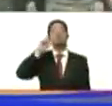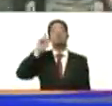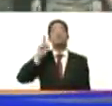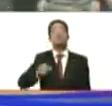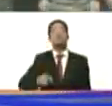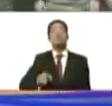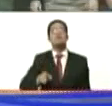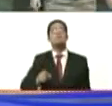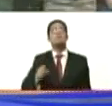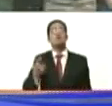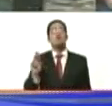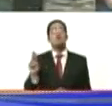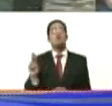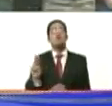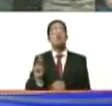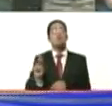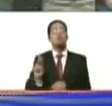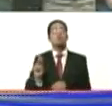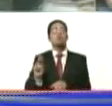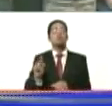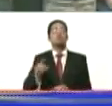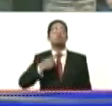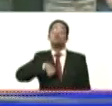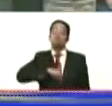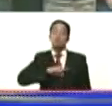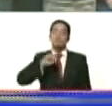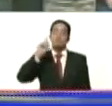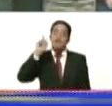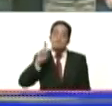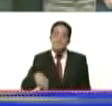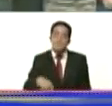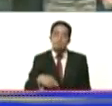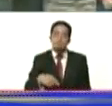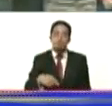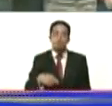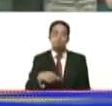usar y ejercer la independencia y la soberanía.